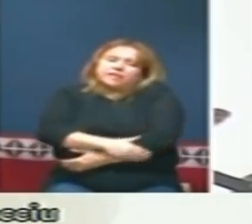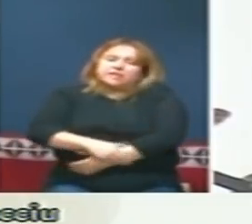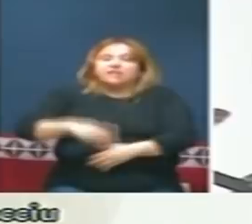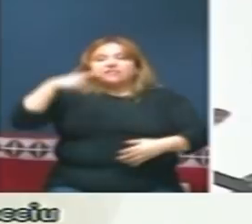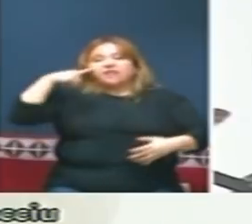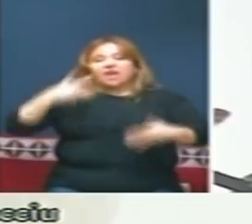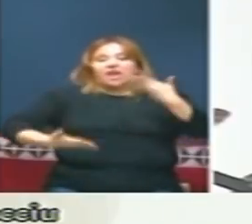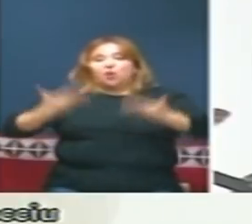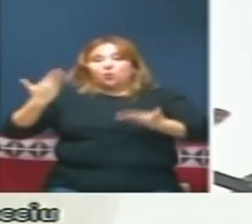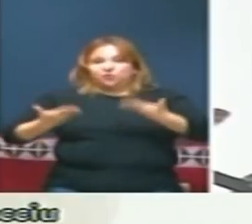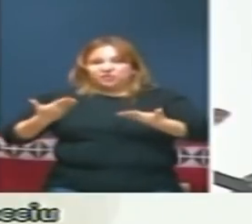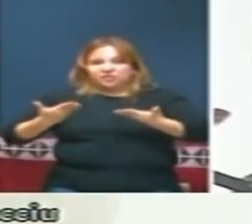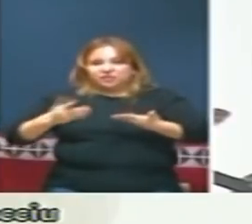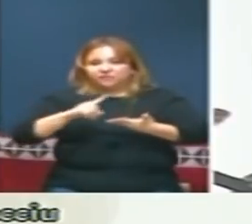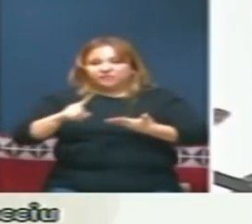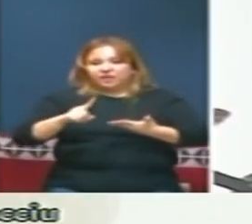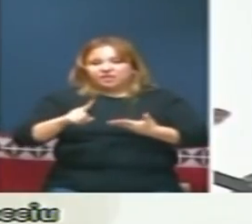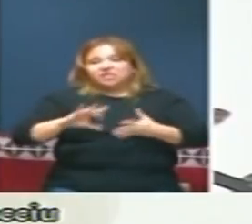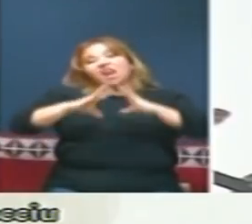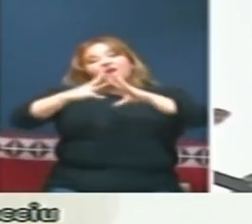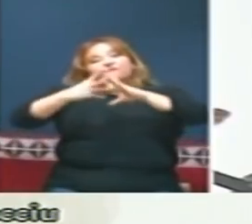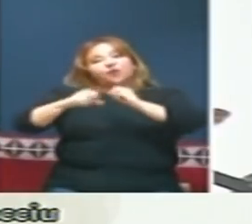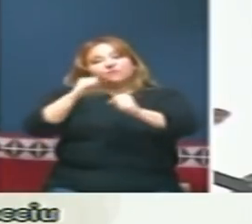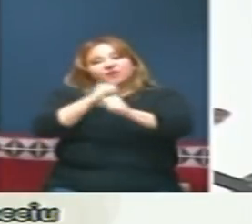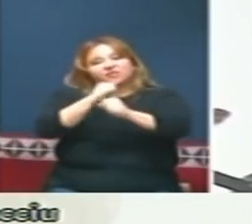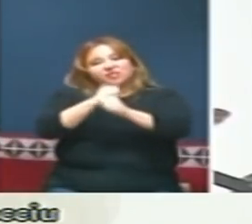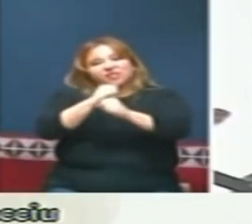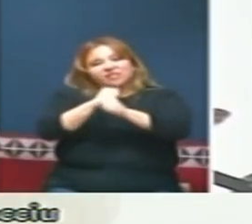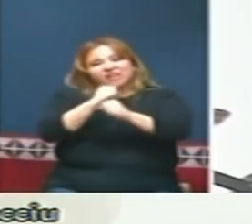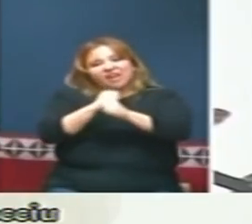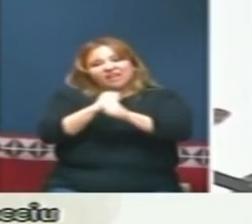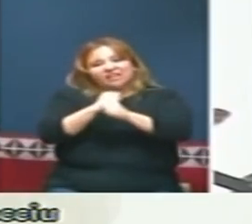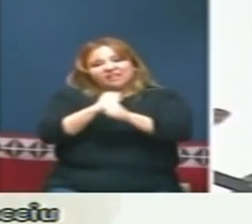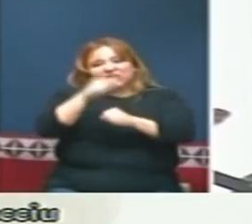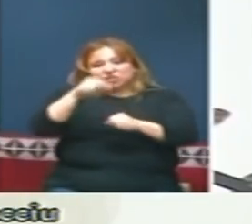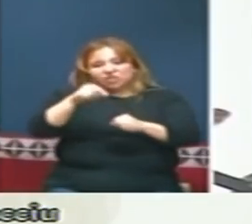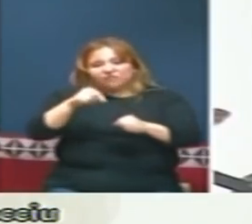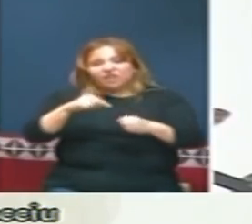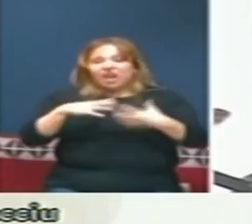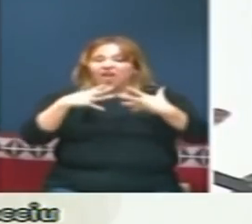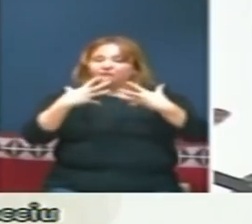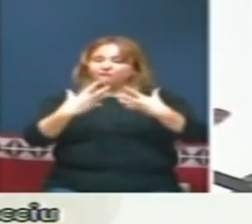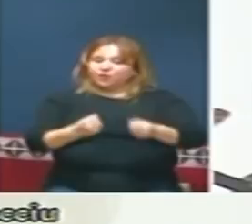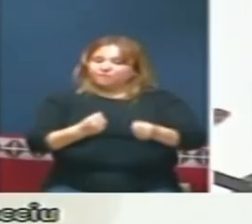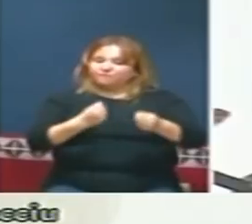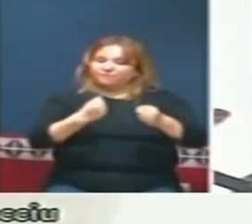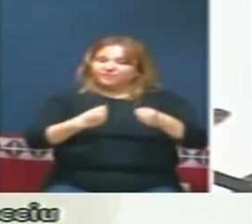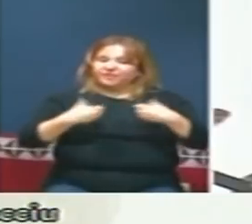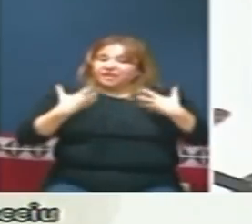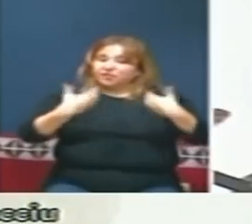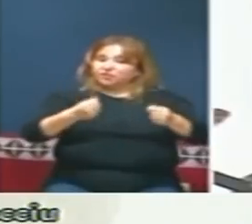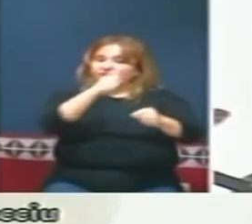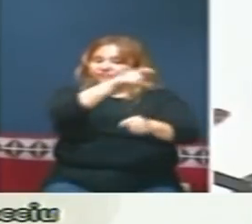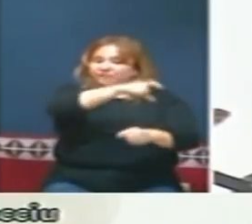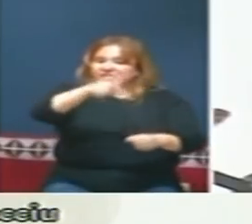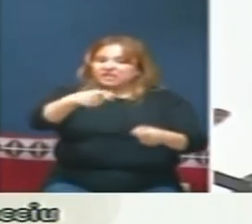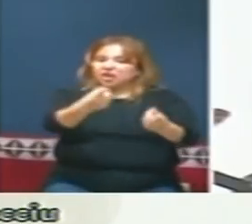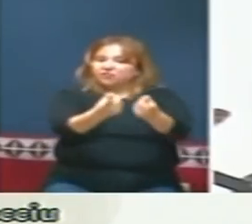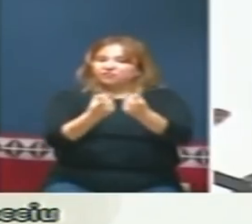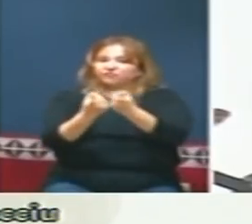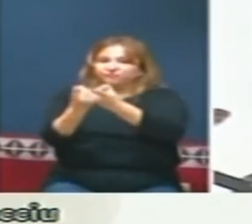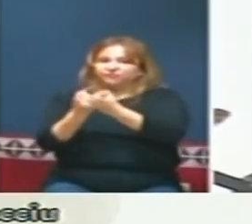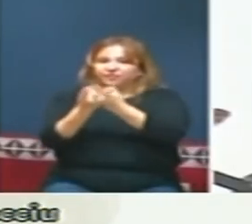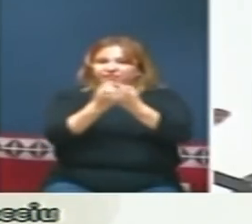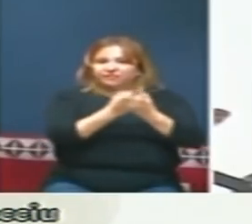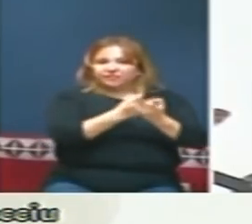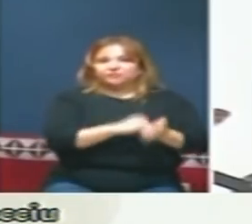injusticias. La clave de su servicio episcopal reside en la acción social en favor de los más necesitados